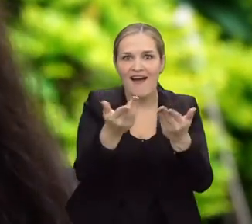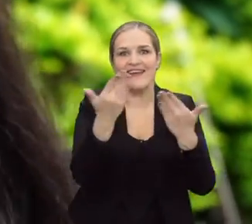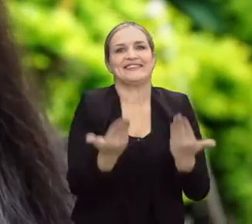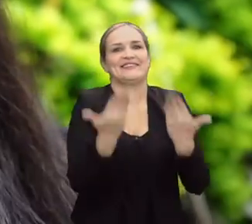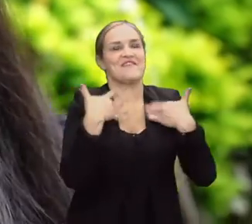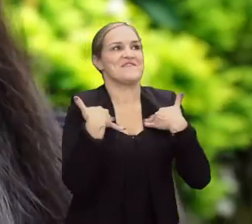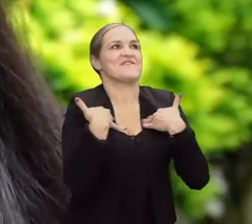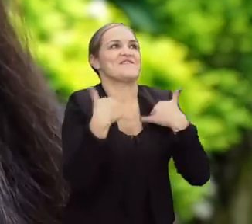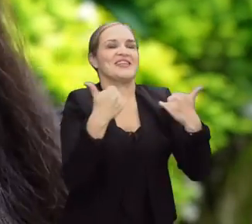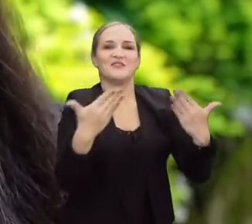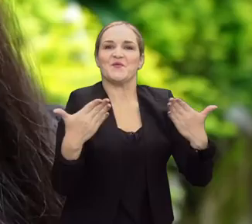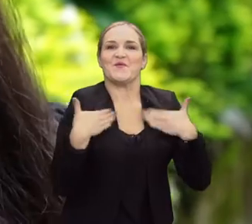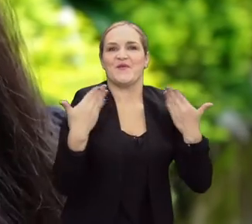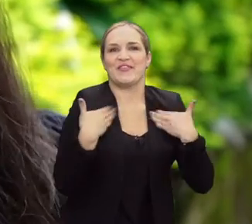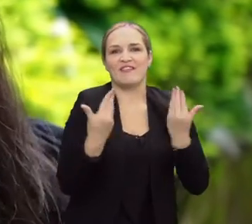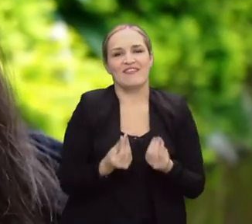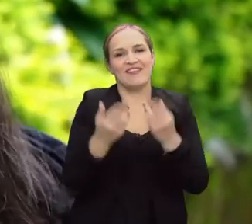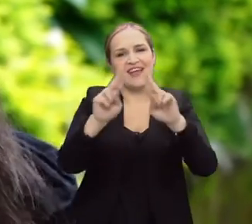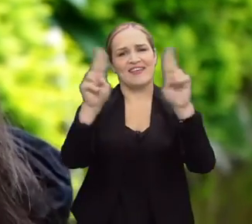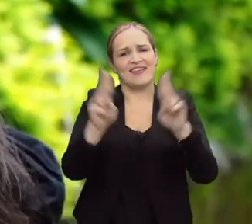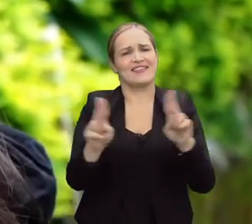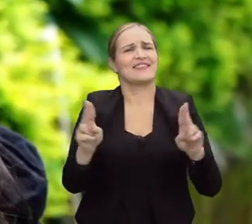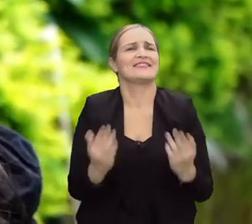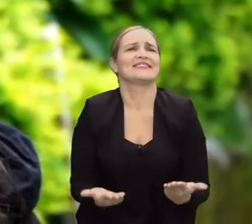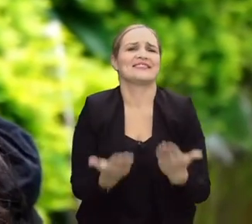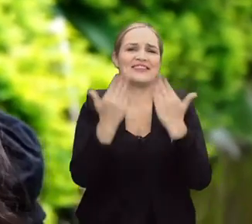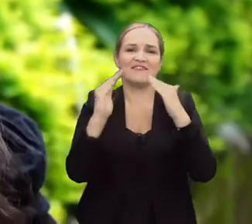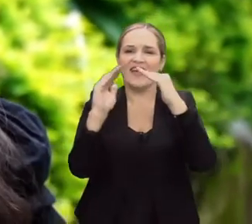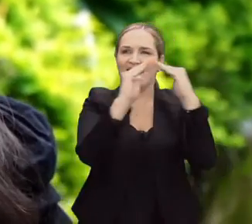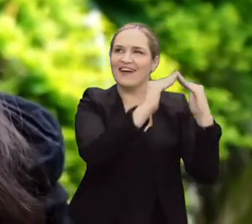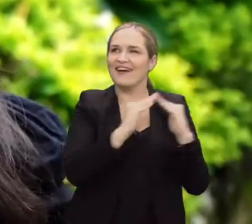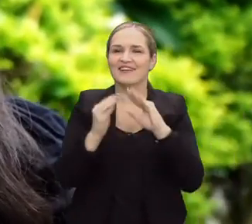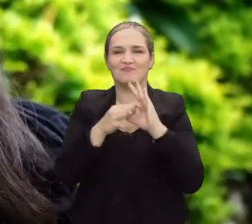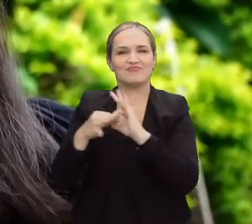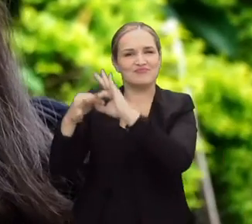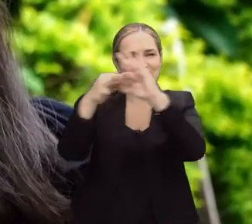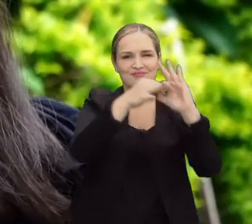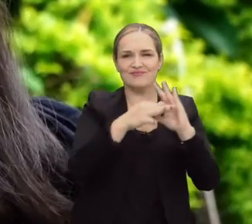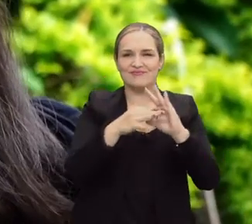siéntanse muy felices, siéntanse muy contentos de ese gran beneficio de Hogares Conectados.